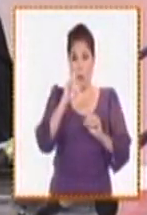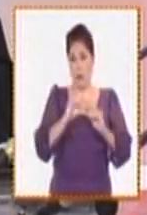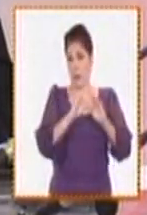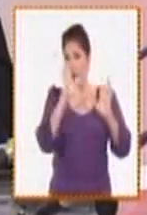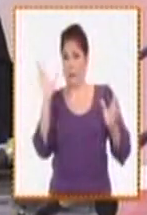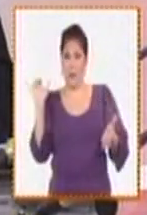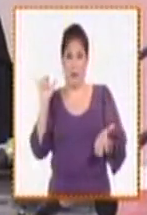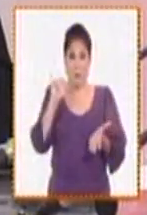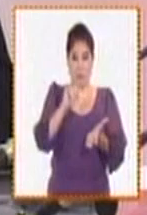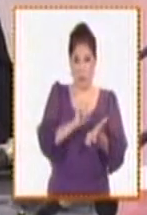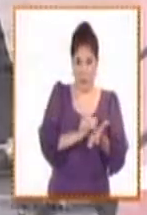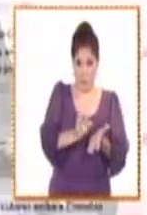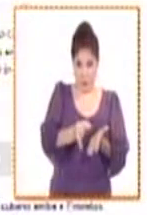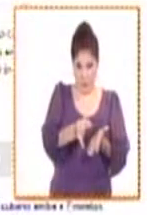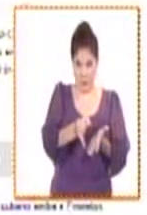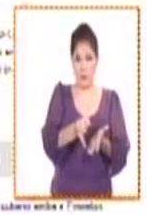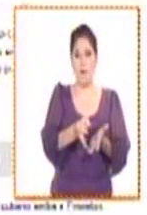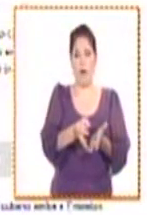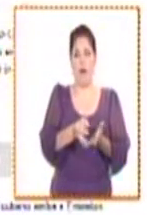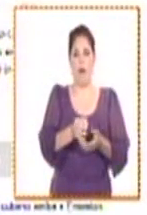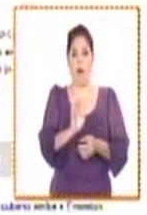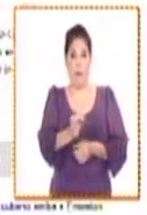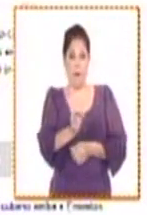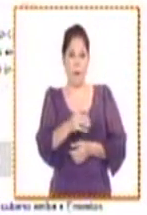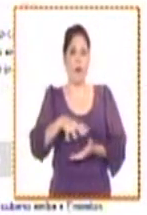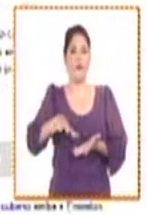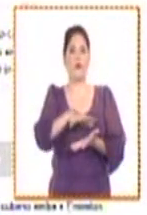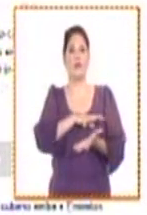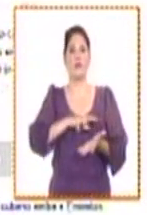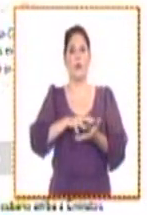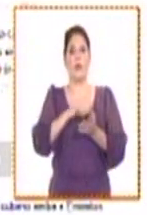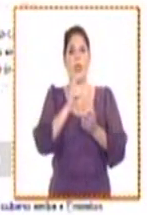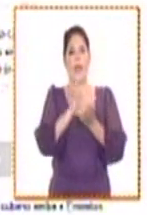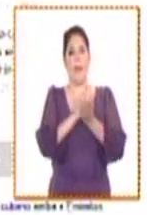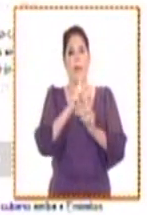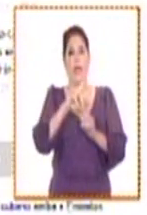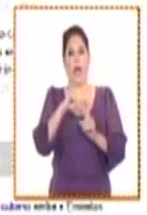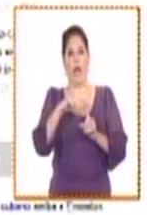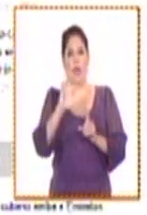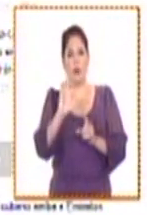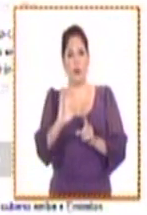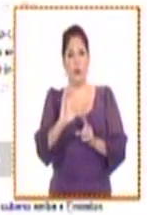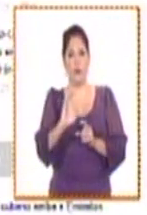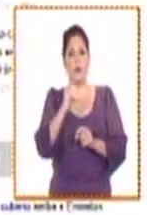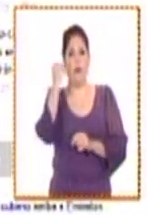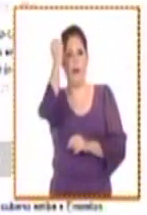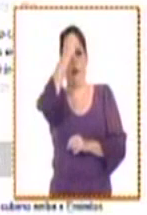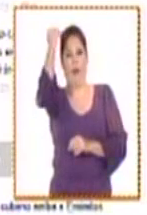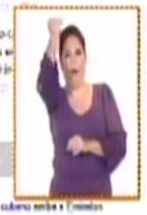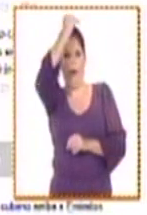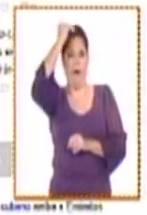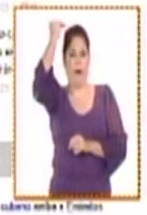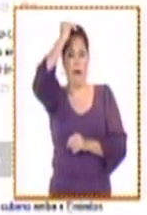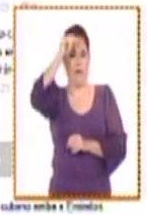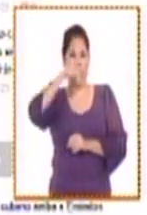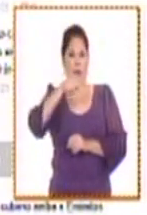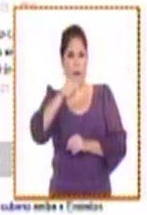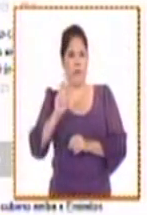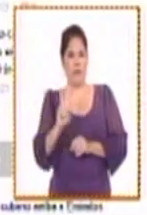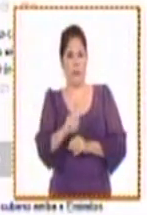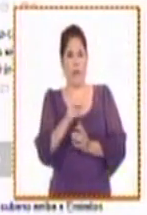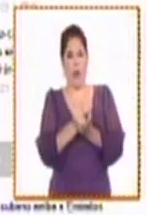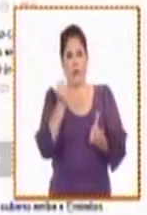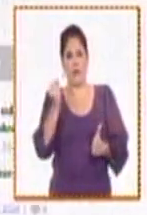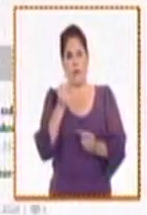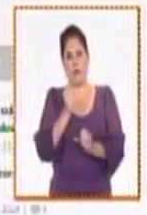la noche de este martes, hora local, en Emiratos Árabes Unidos, a ese país donde dará cumplimiento una visita oficial